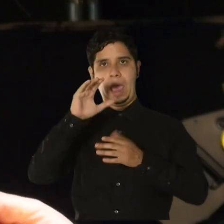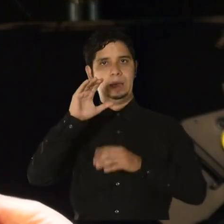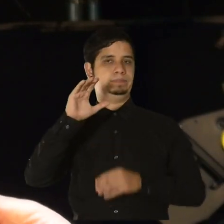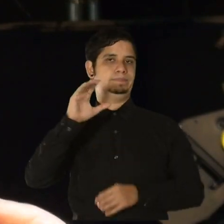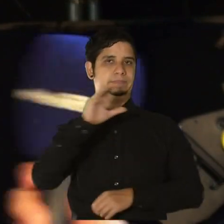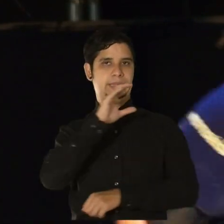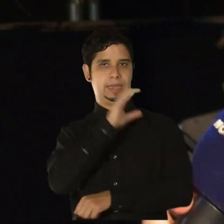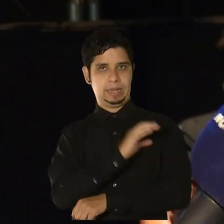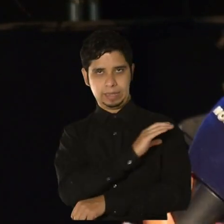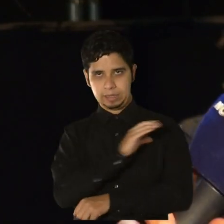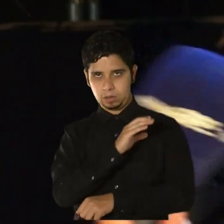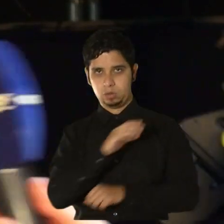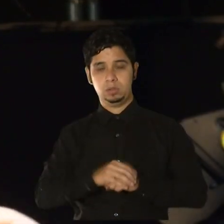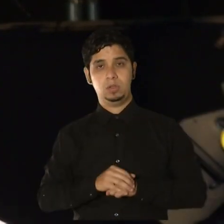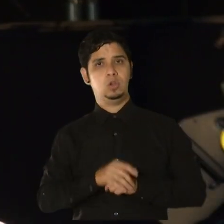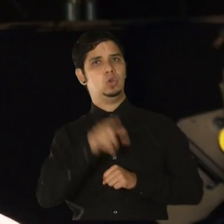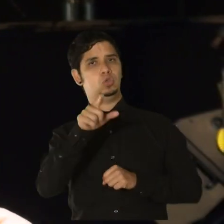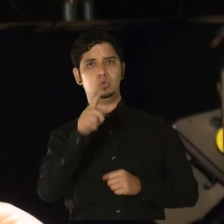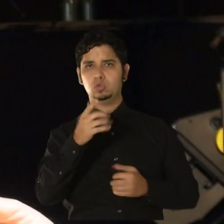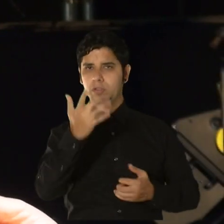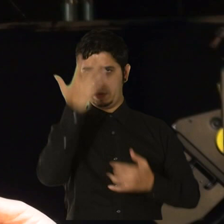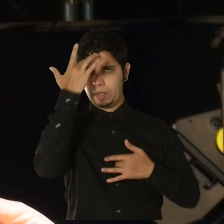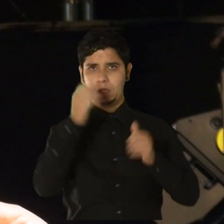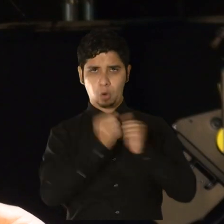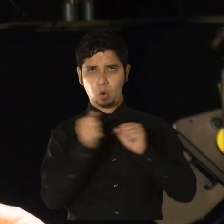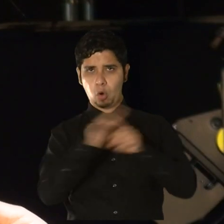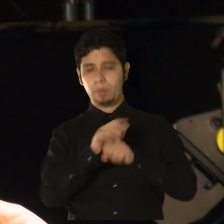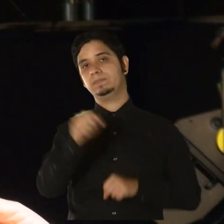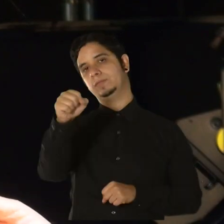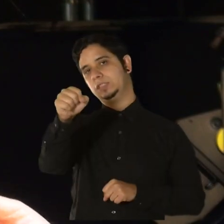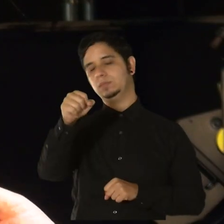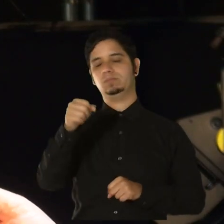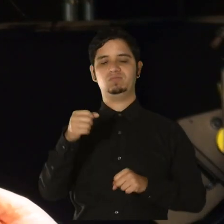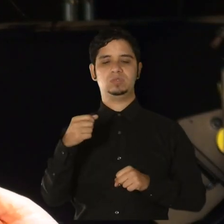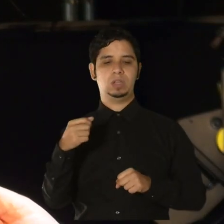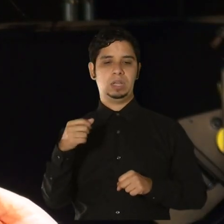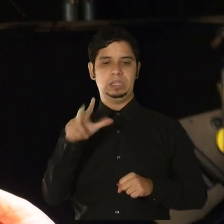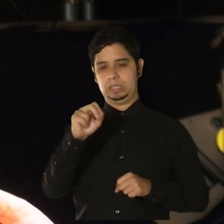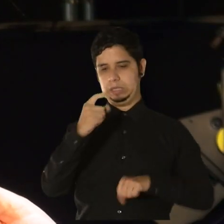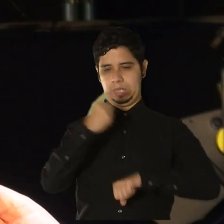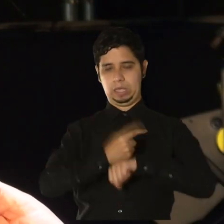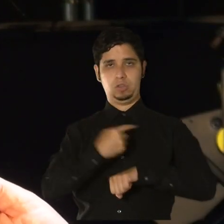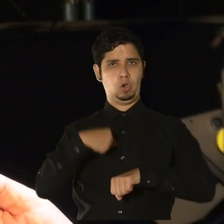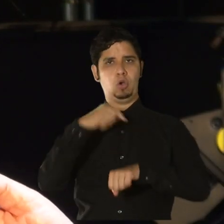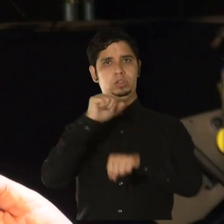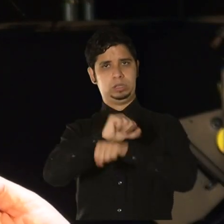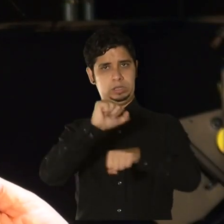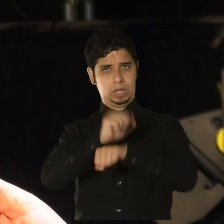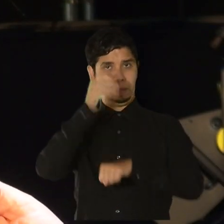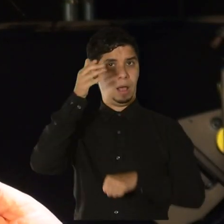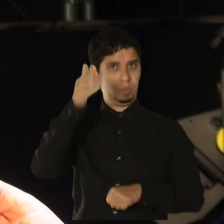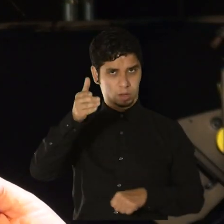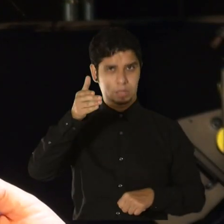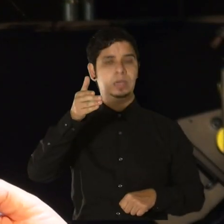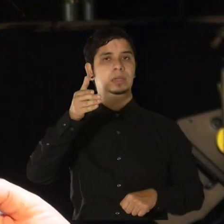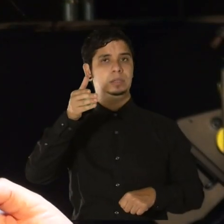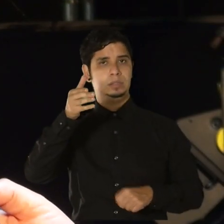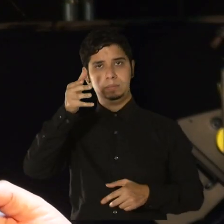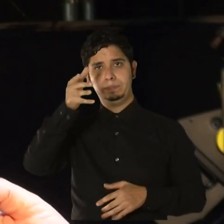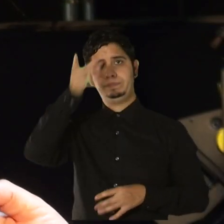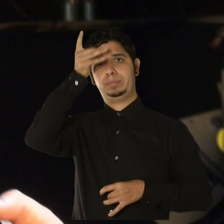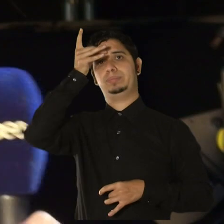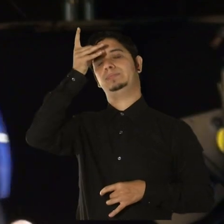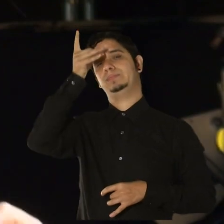condición del COVID. ¿Te afectaste del COVID? Y ahí me afecté. A los 30 y pico de días que estuve en el estado de New Jersey, pues me